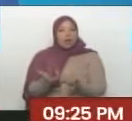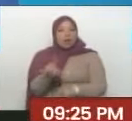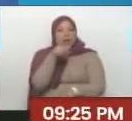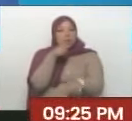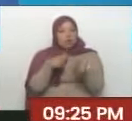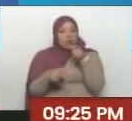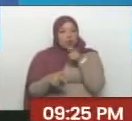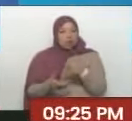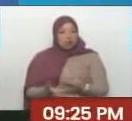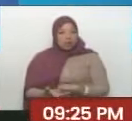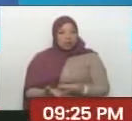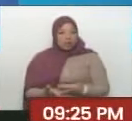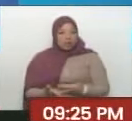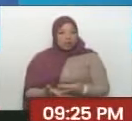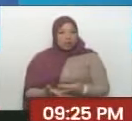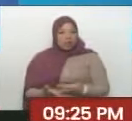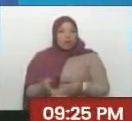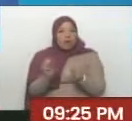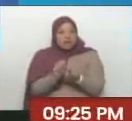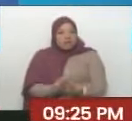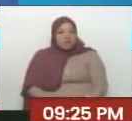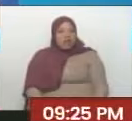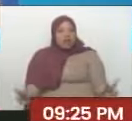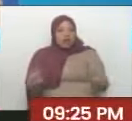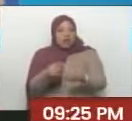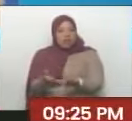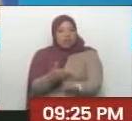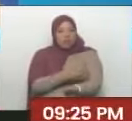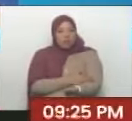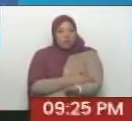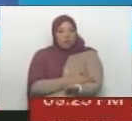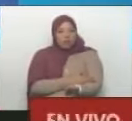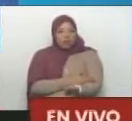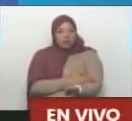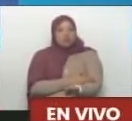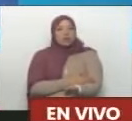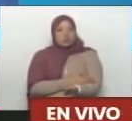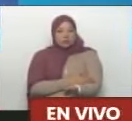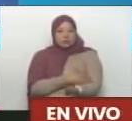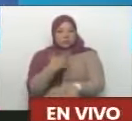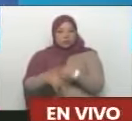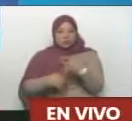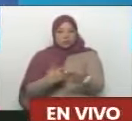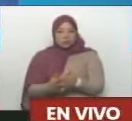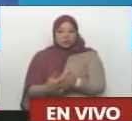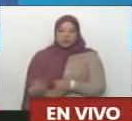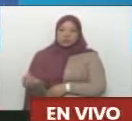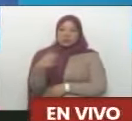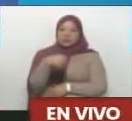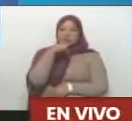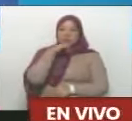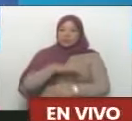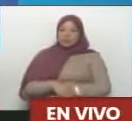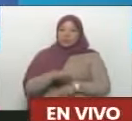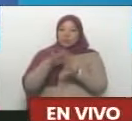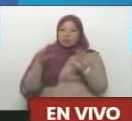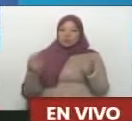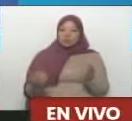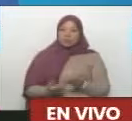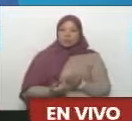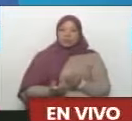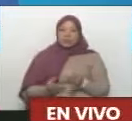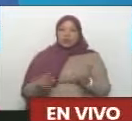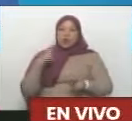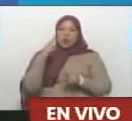pregunta. ¿Por qué no se había valorado ese patrimonio para llevarlo a la máxima instancia del mundo, a